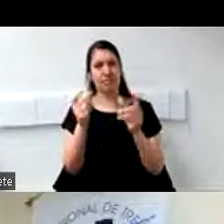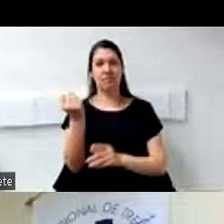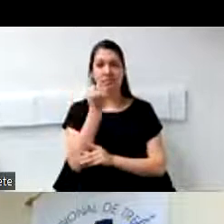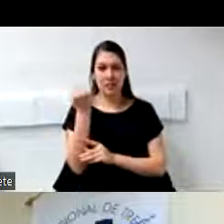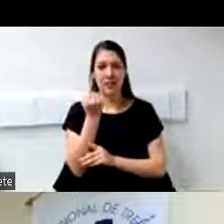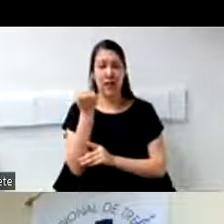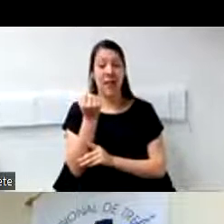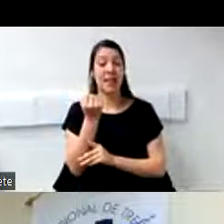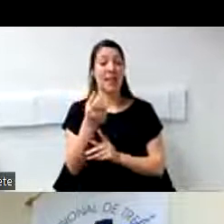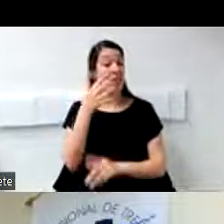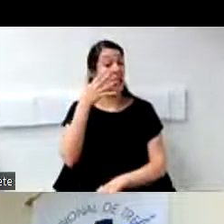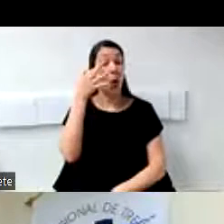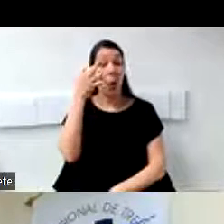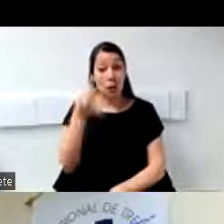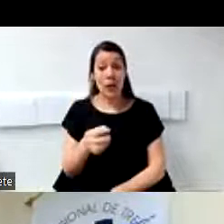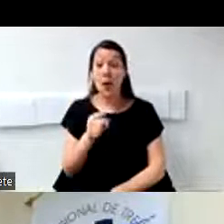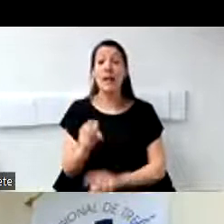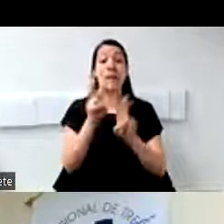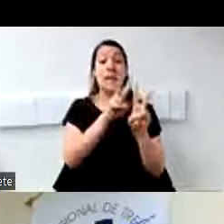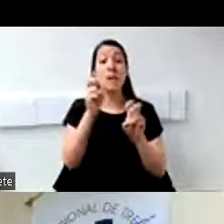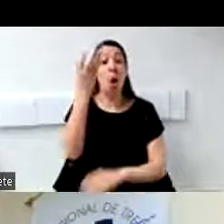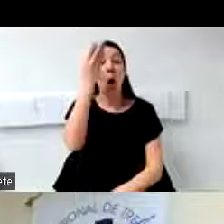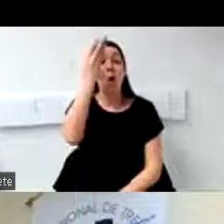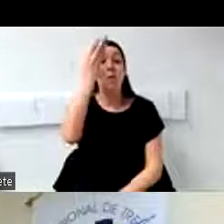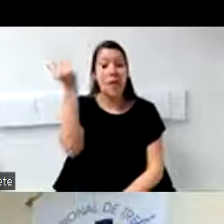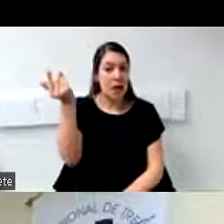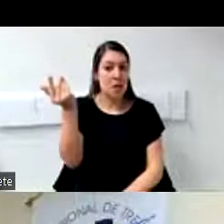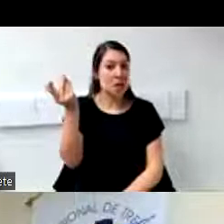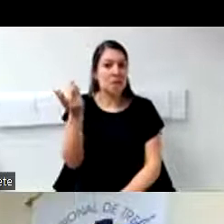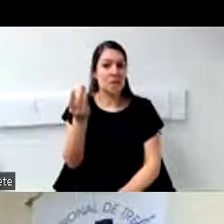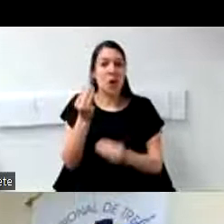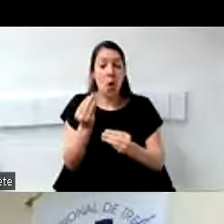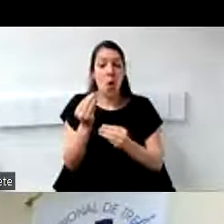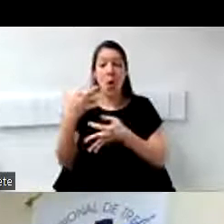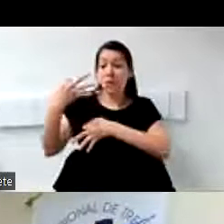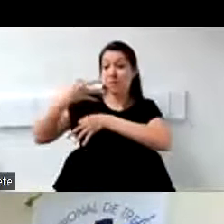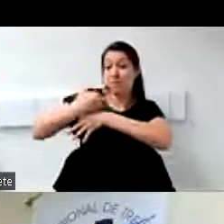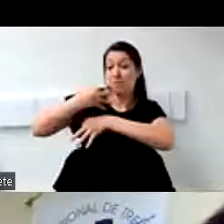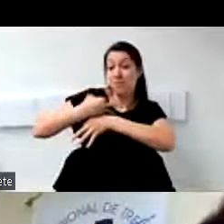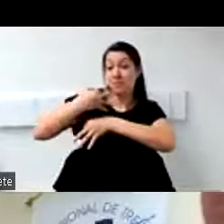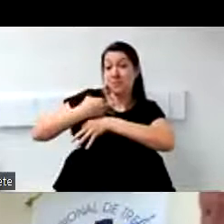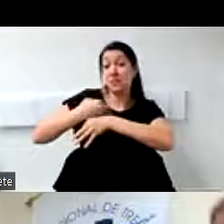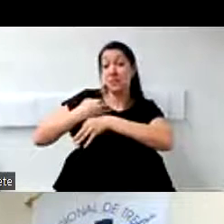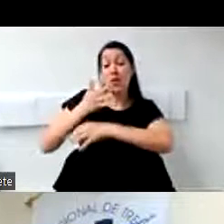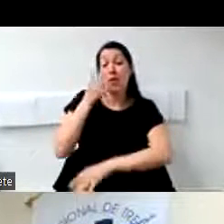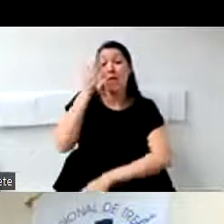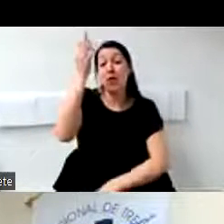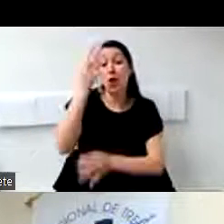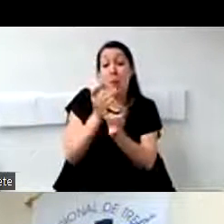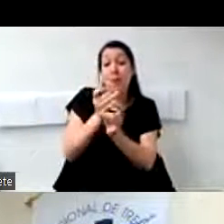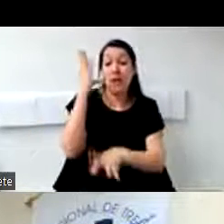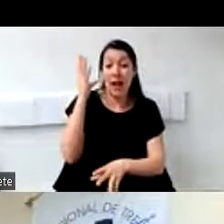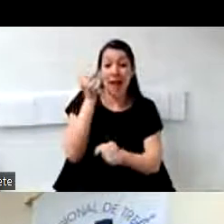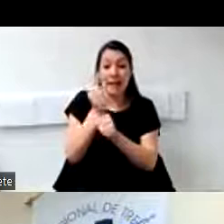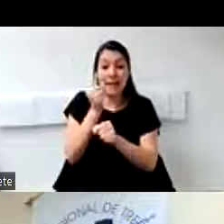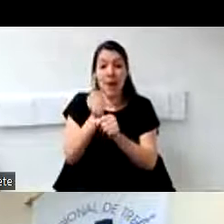está totalmente olvidado dentro de lo que es también, ¿no?, la formación de esos futuros profesionales en el trabajo con